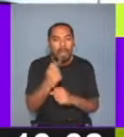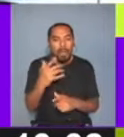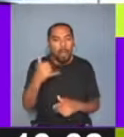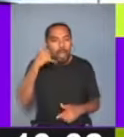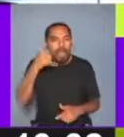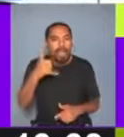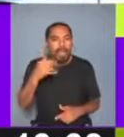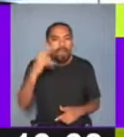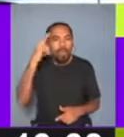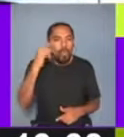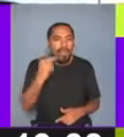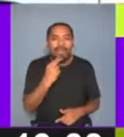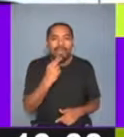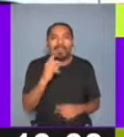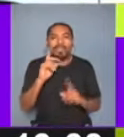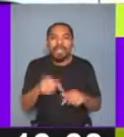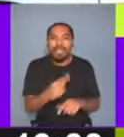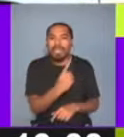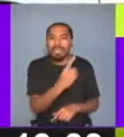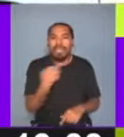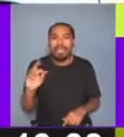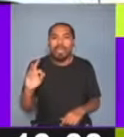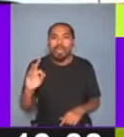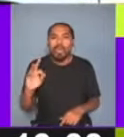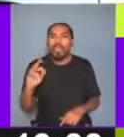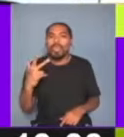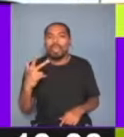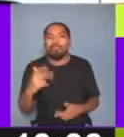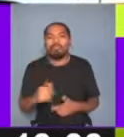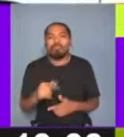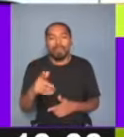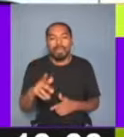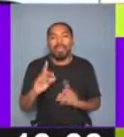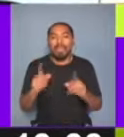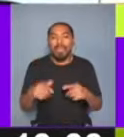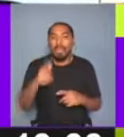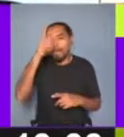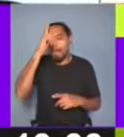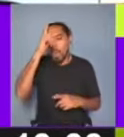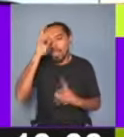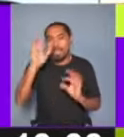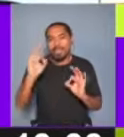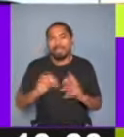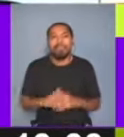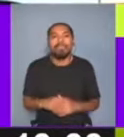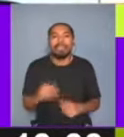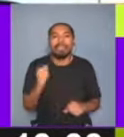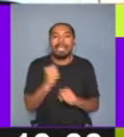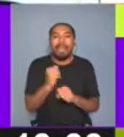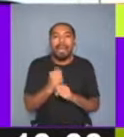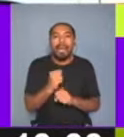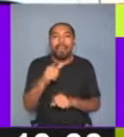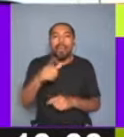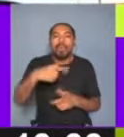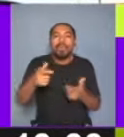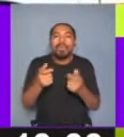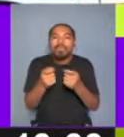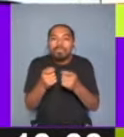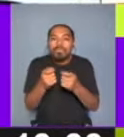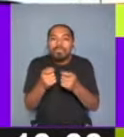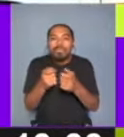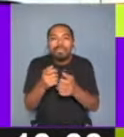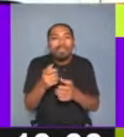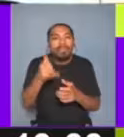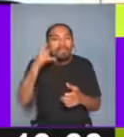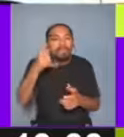bueno el 103 y con base de la policía también o sea que tenemos todos esos números tanto para informar de alguna emergencia y como para dar